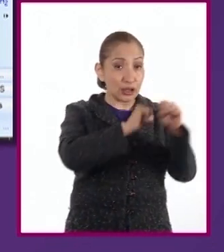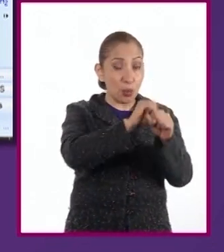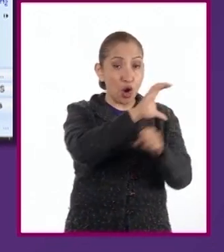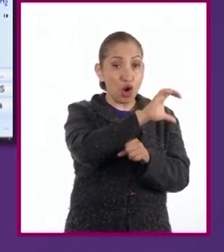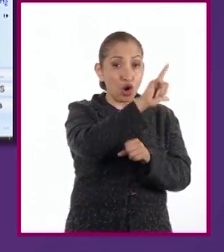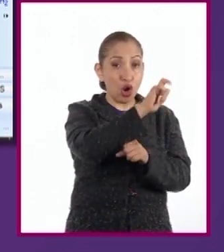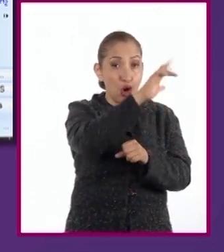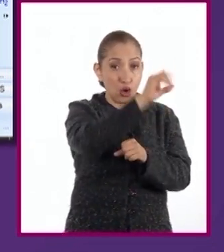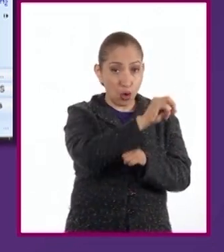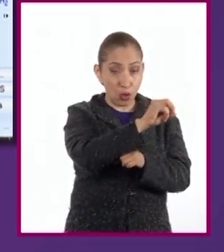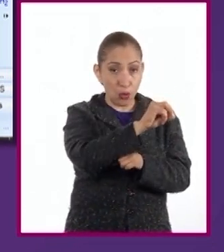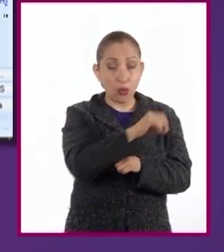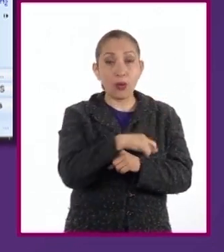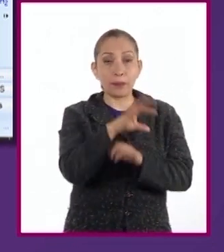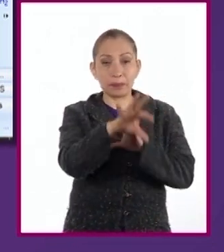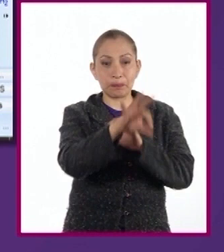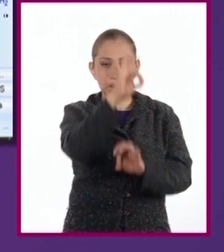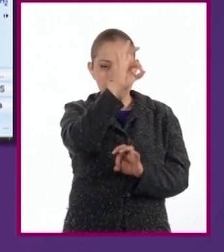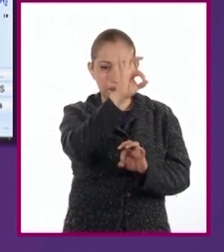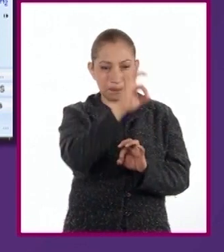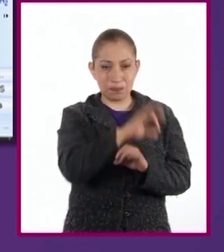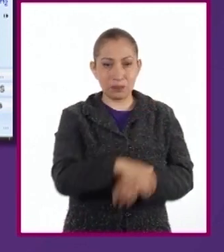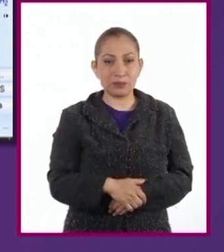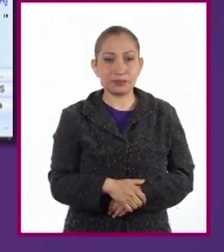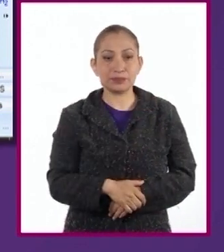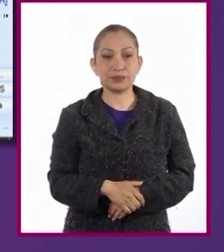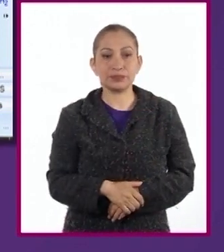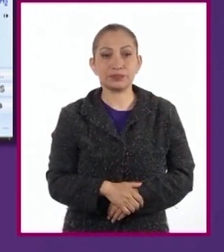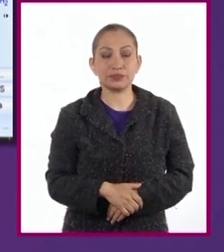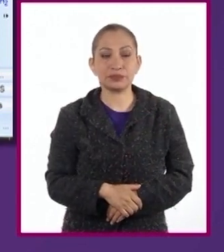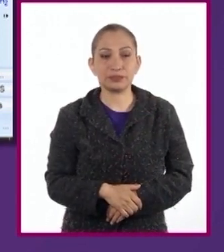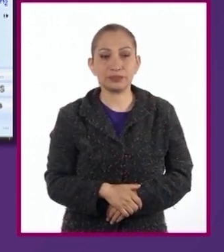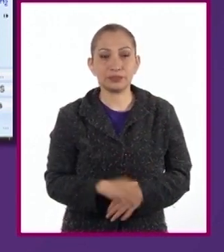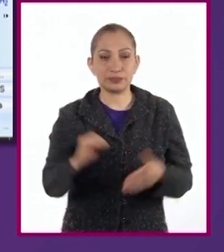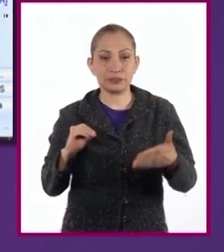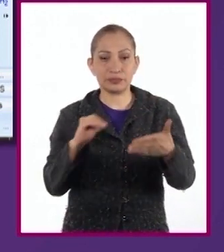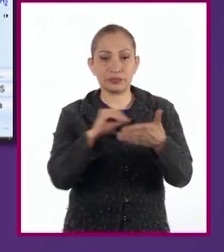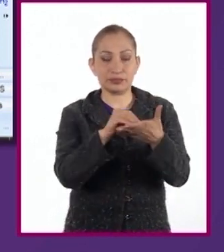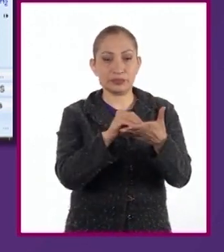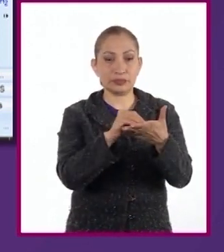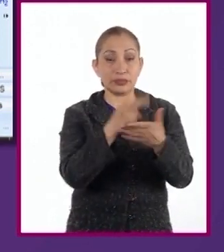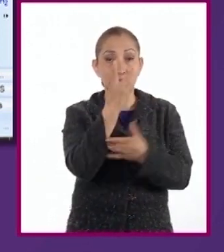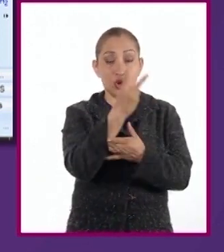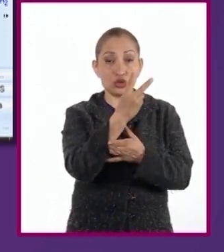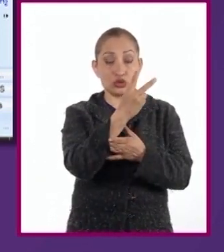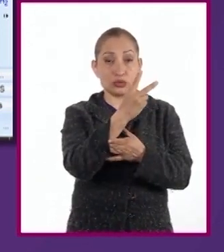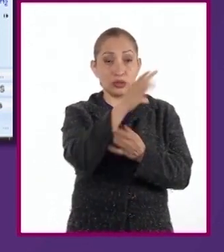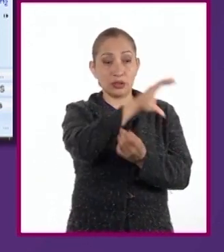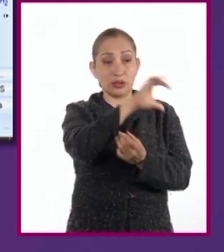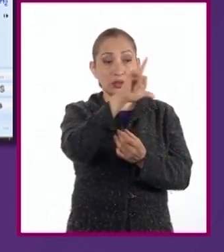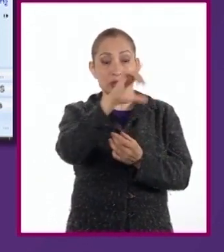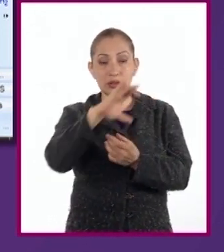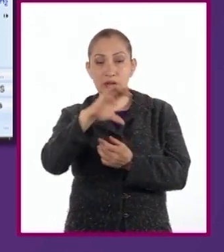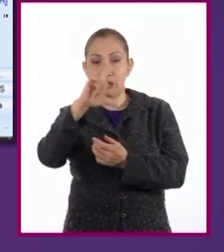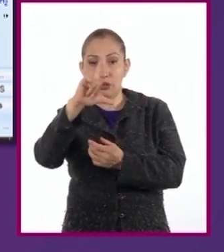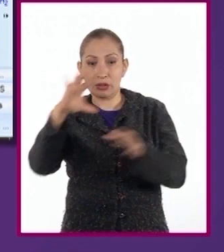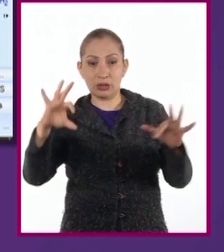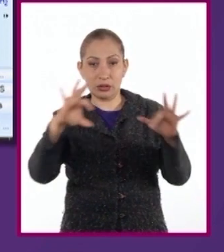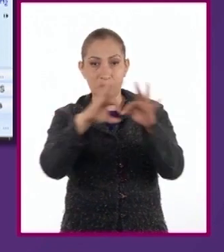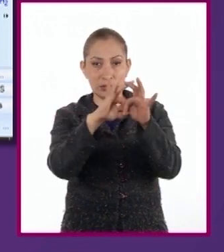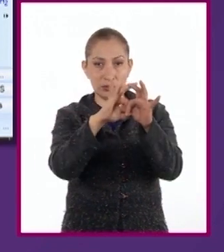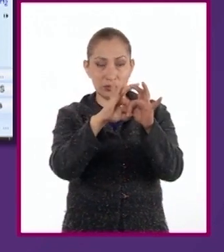cloro, lo seleccionamos del lado izquierdo, colocamos 2 átomos y realizamos el